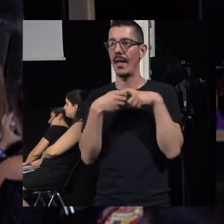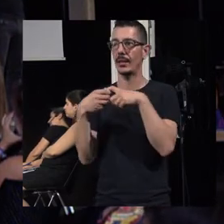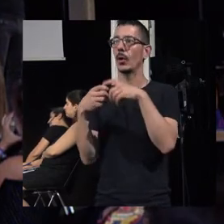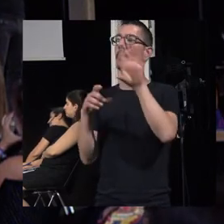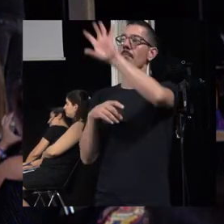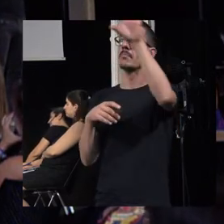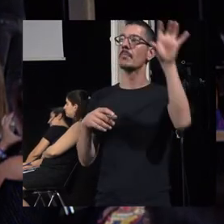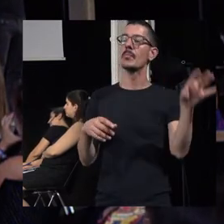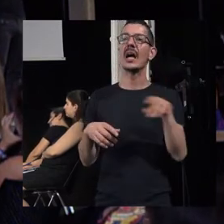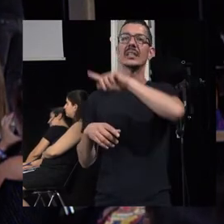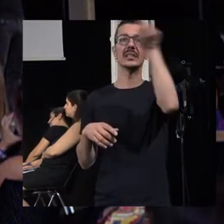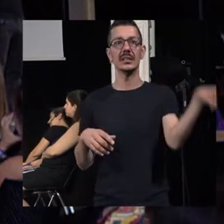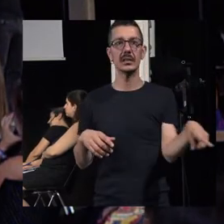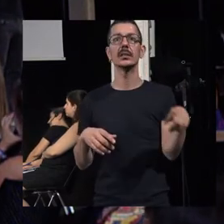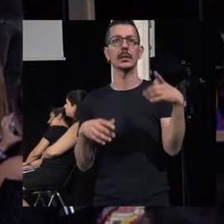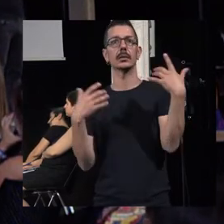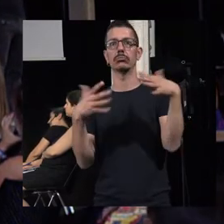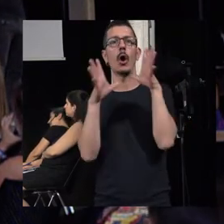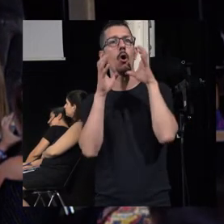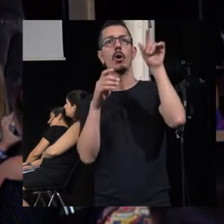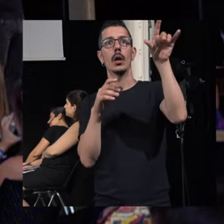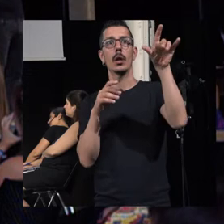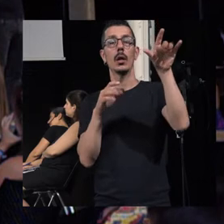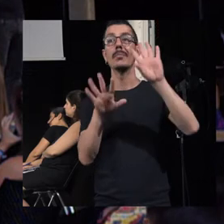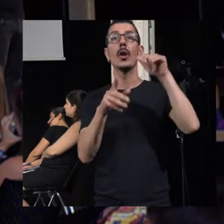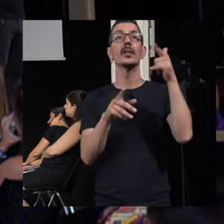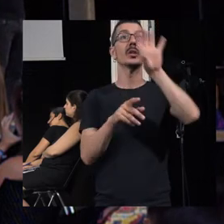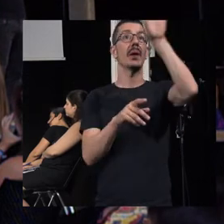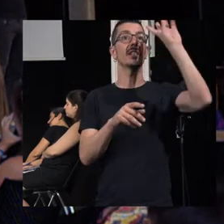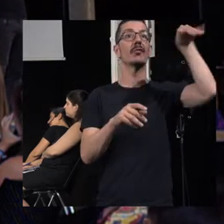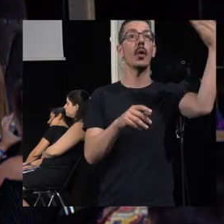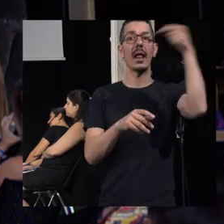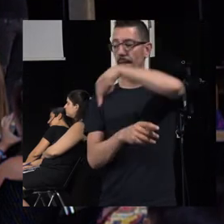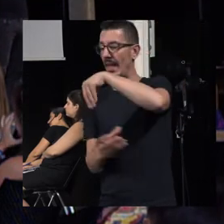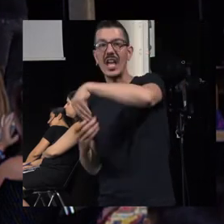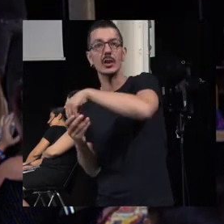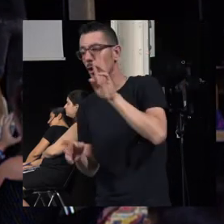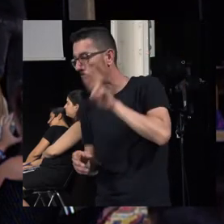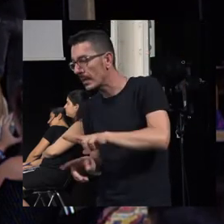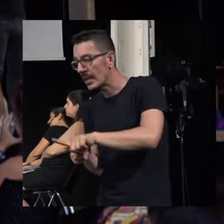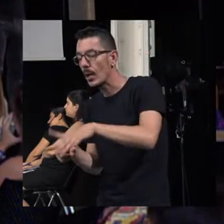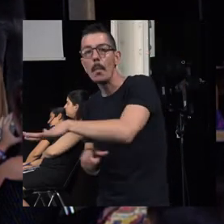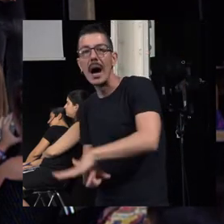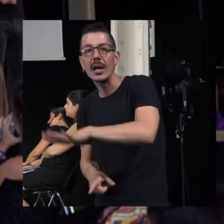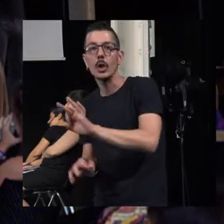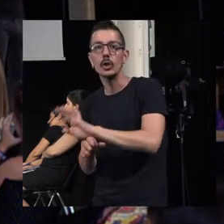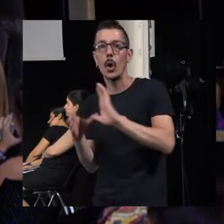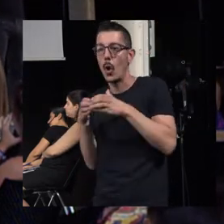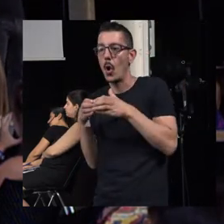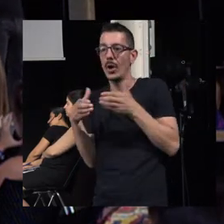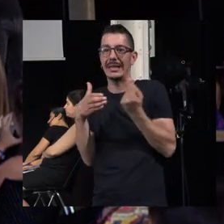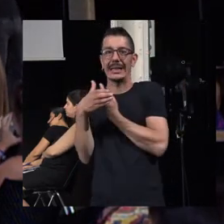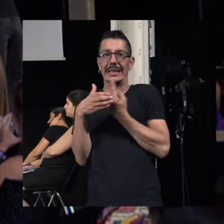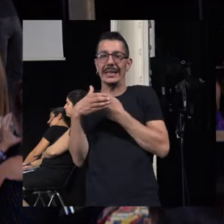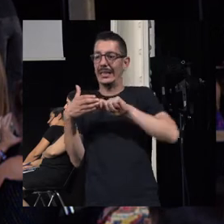hemos sido incapaces de mirar a los barrios guetos donde están las gitanas y los gitanos. Entonces yo pregunto, aprovecho que estoy en una jornada de una organización política, y